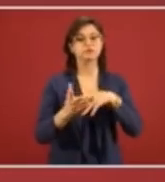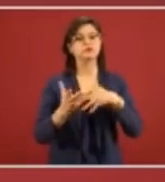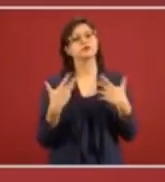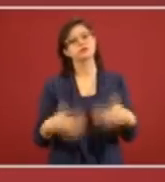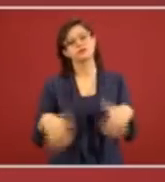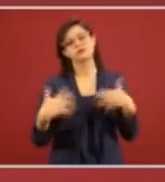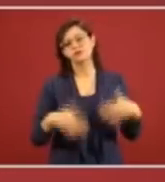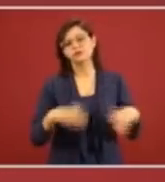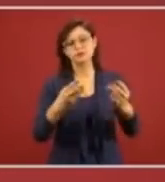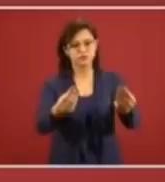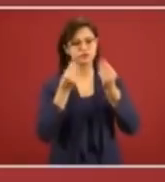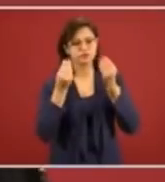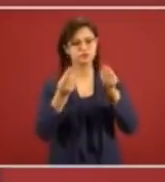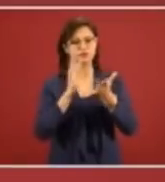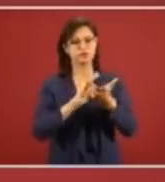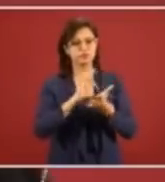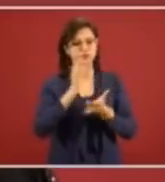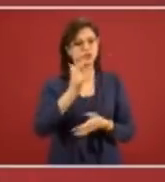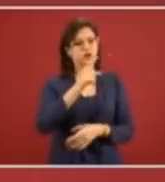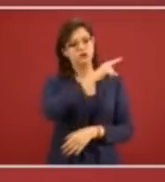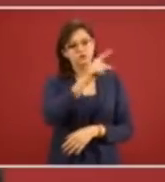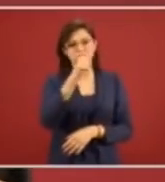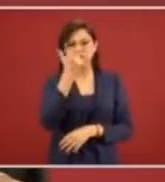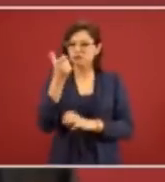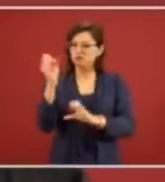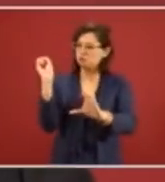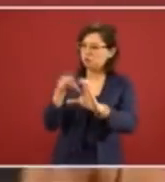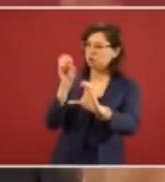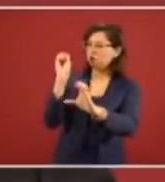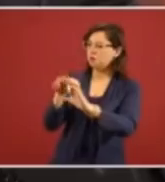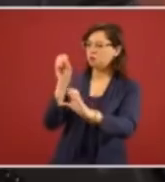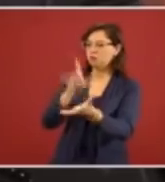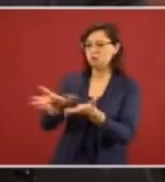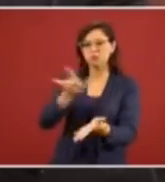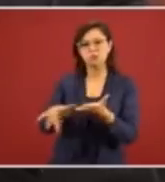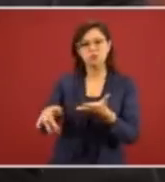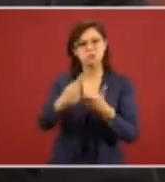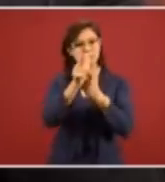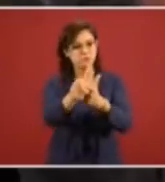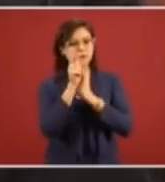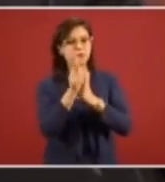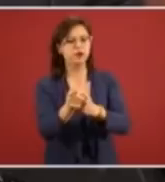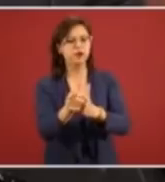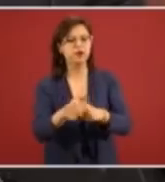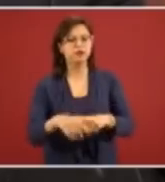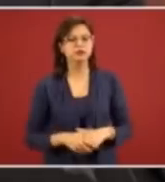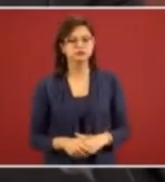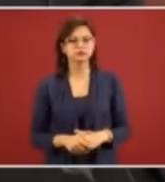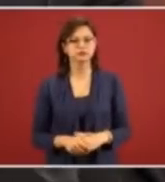mucho porque siguen enviando apoyo a sus